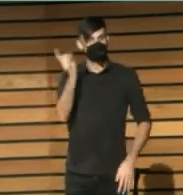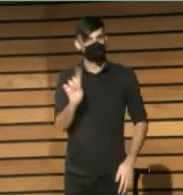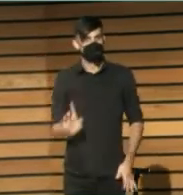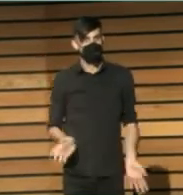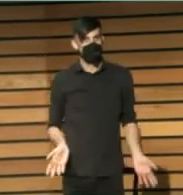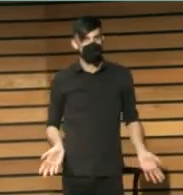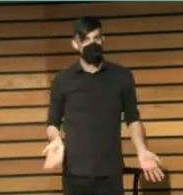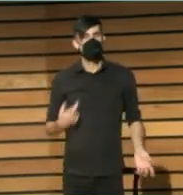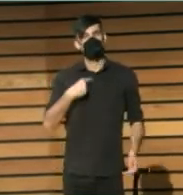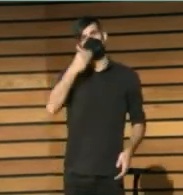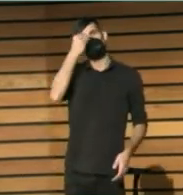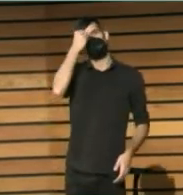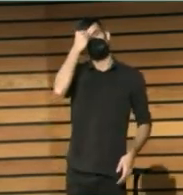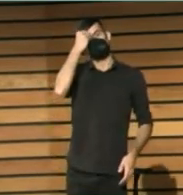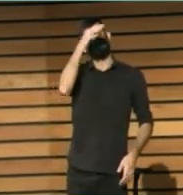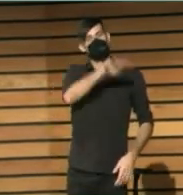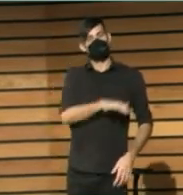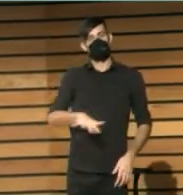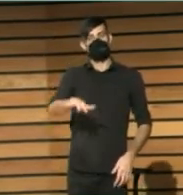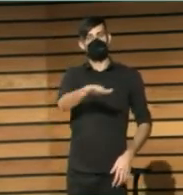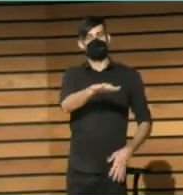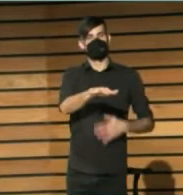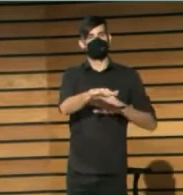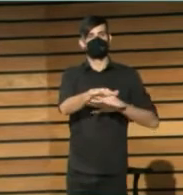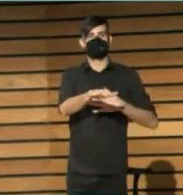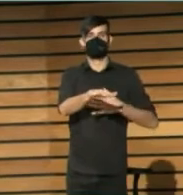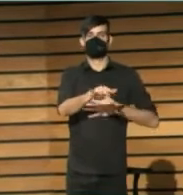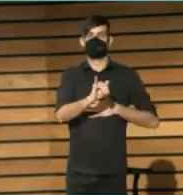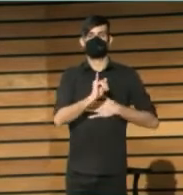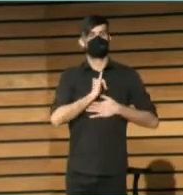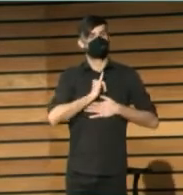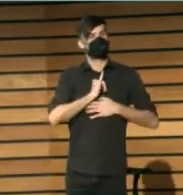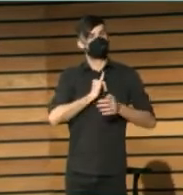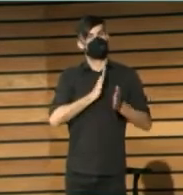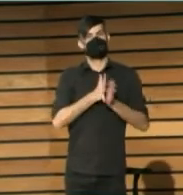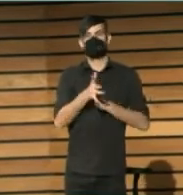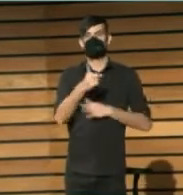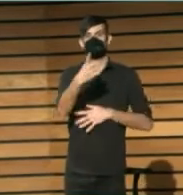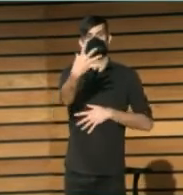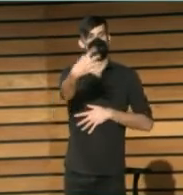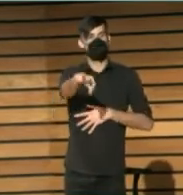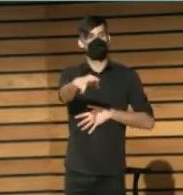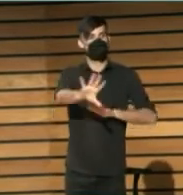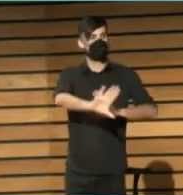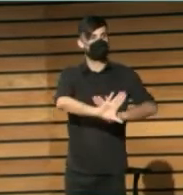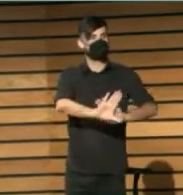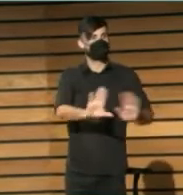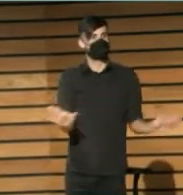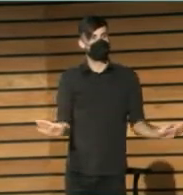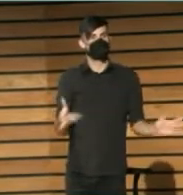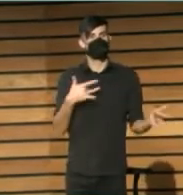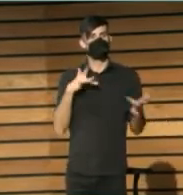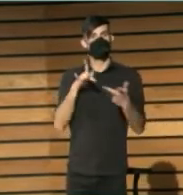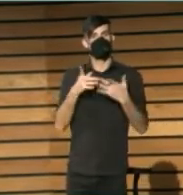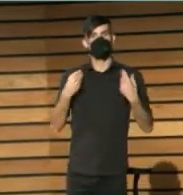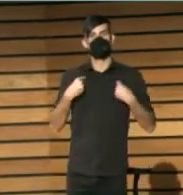Uno cree que el barrio es el instrumento único de nuestra relación con la